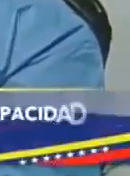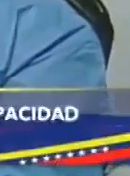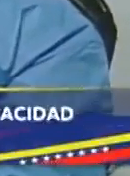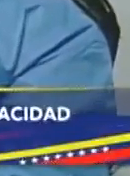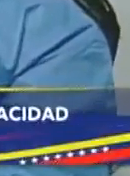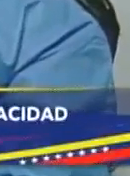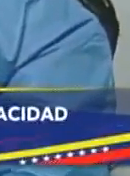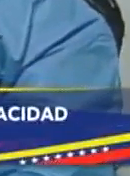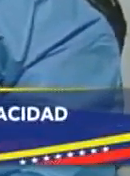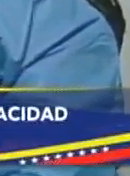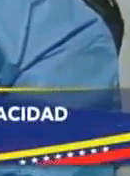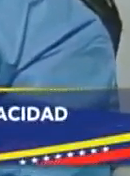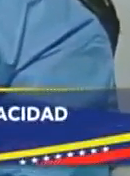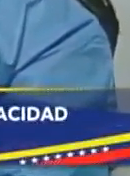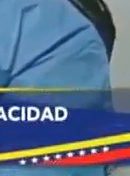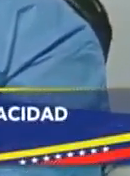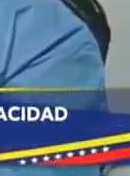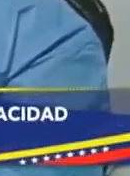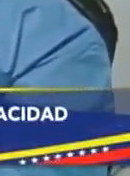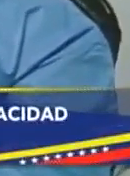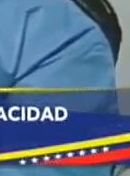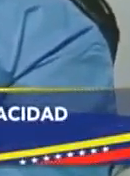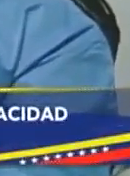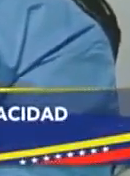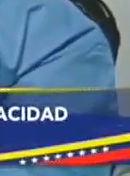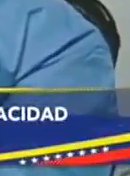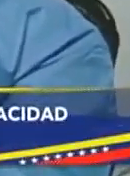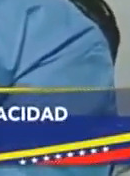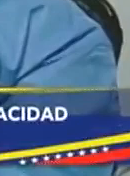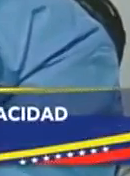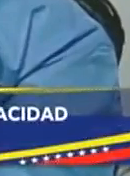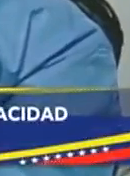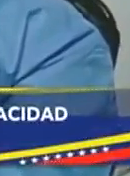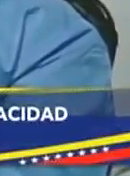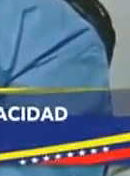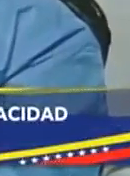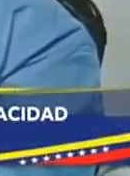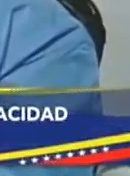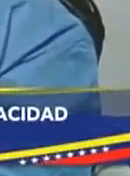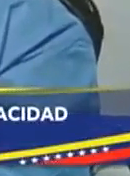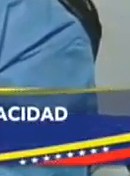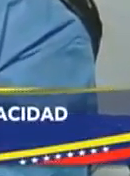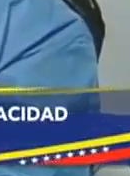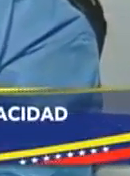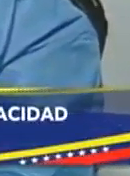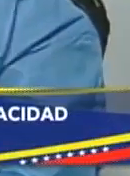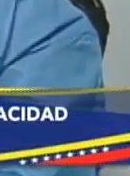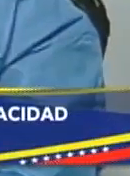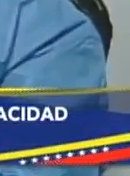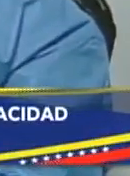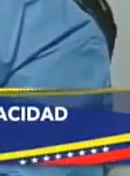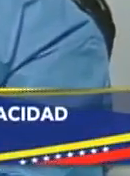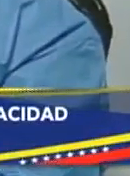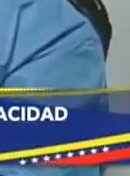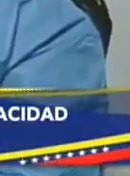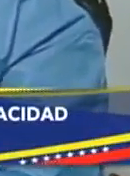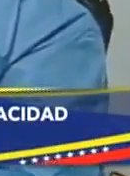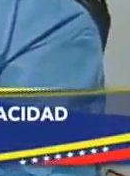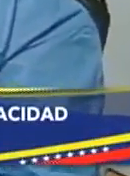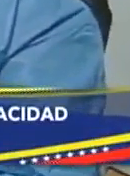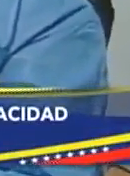nos abre una luz y podemos oír perfectamente. Presidente, muy agradecida con todas